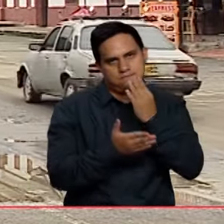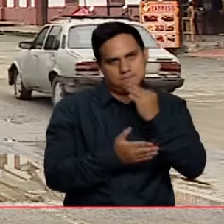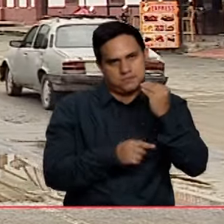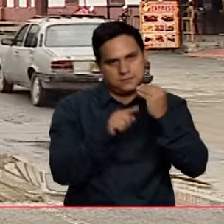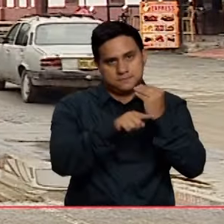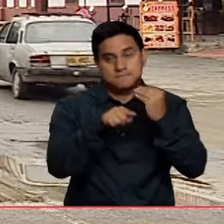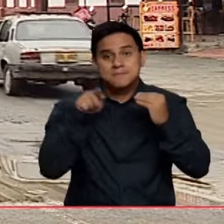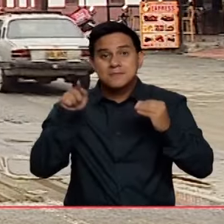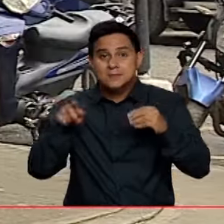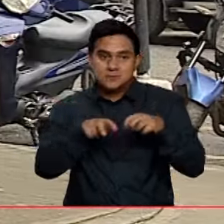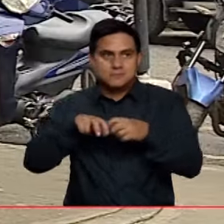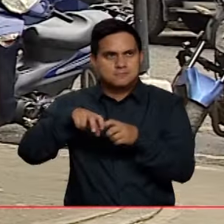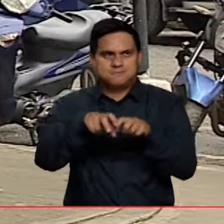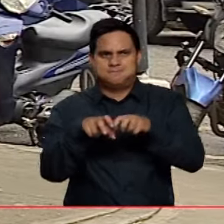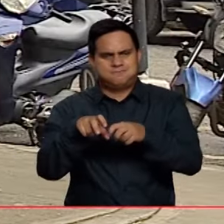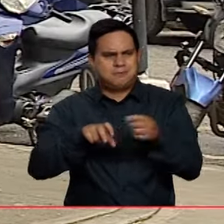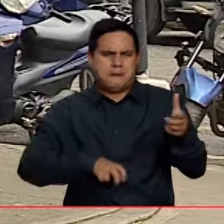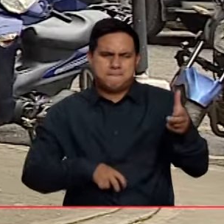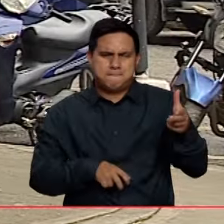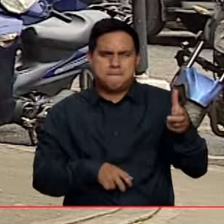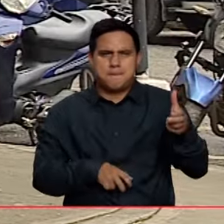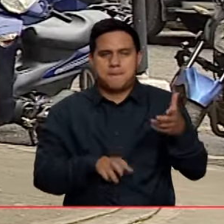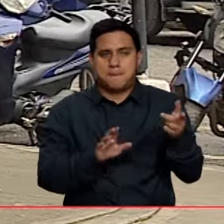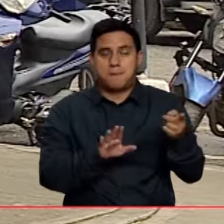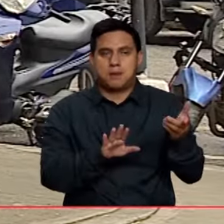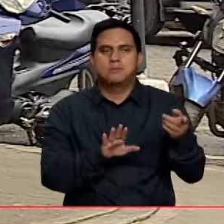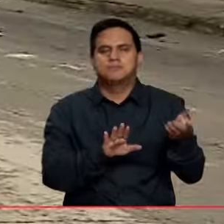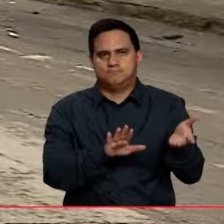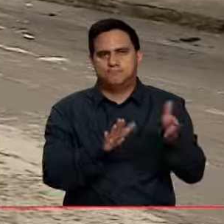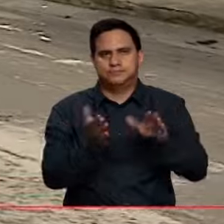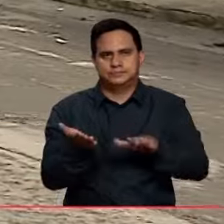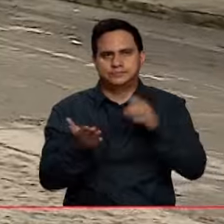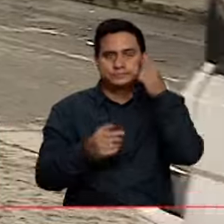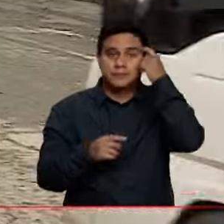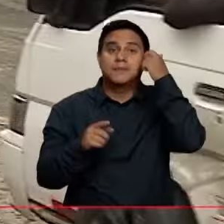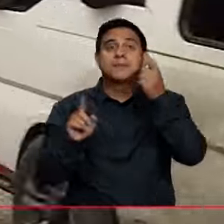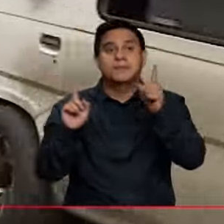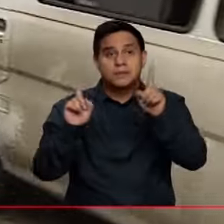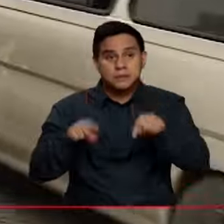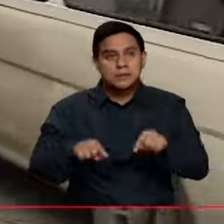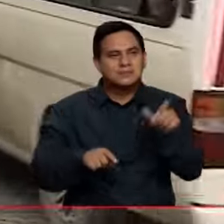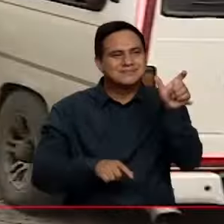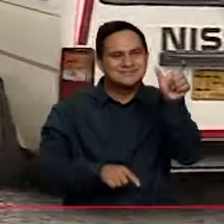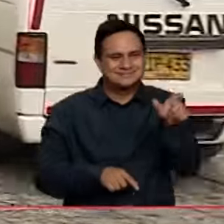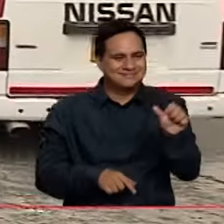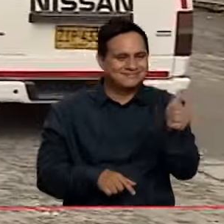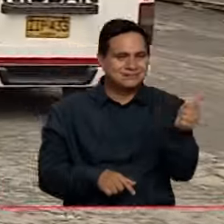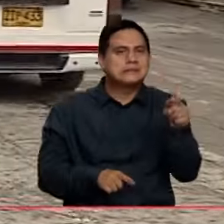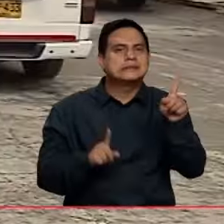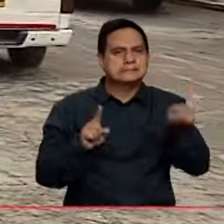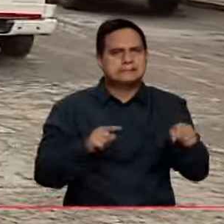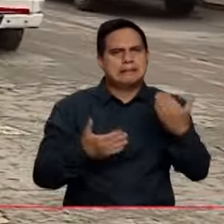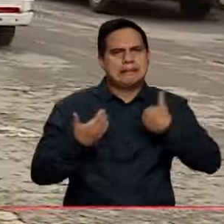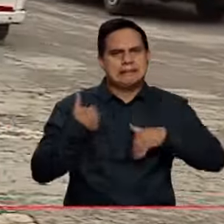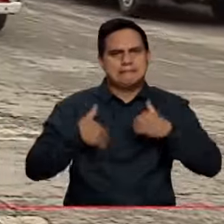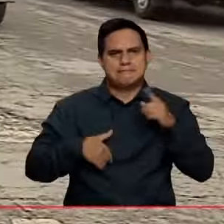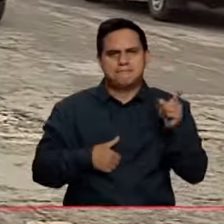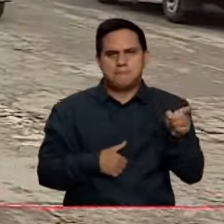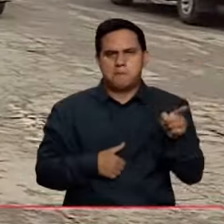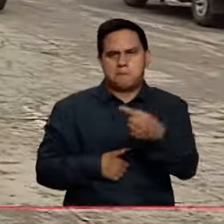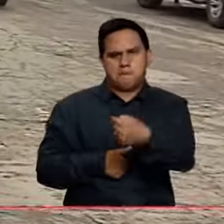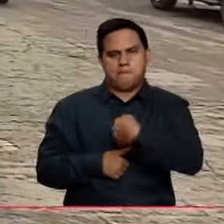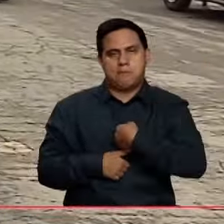disparado repetidamente hasta causarles la muerte. En ese mismo ataque sicarial, una persona más resultó gravemente herida y